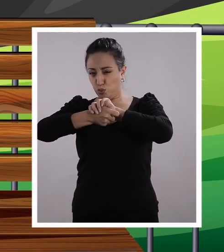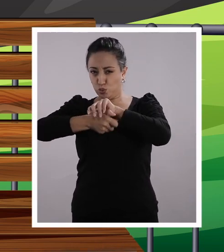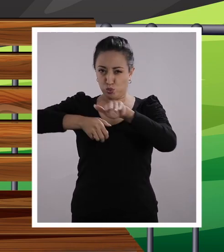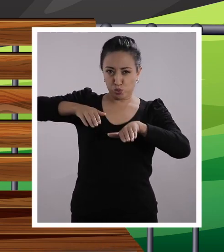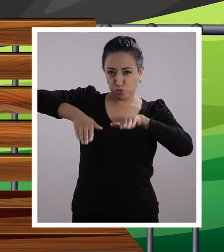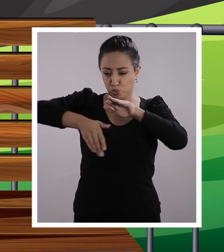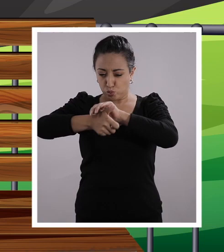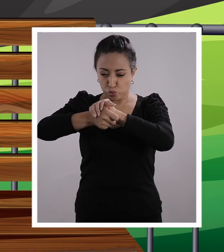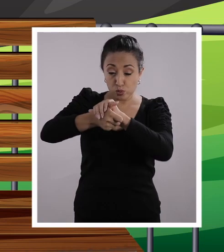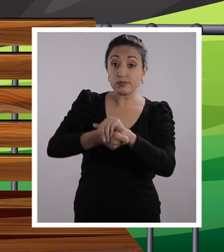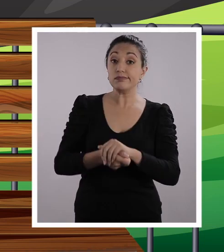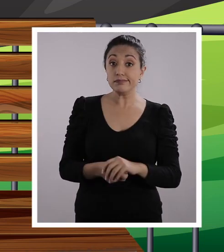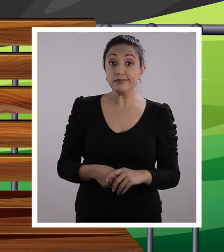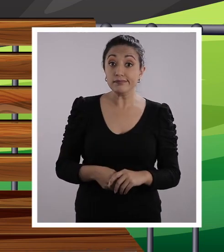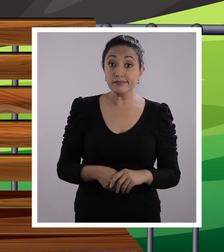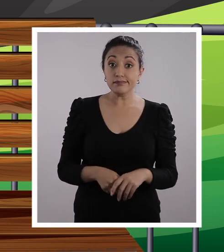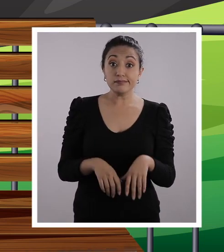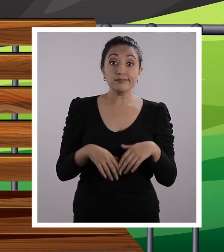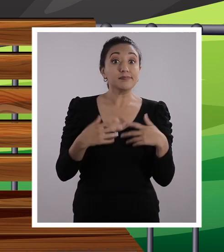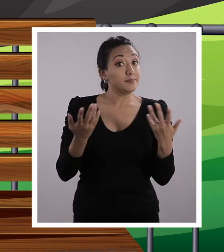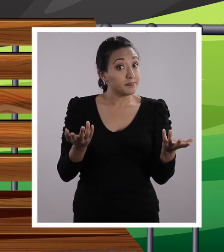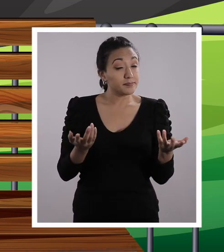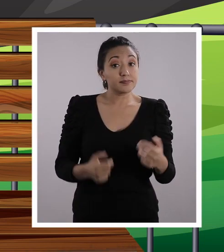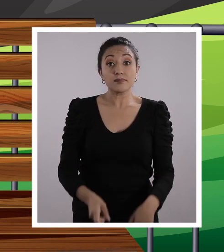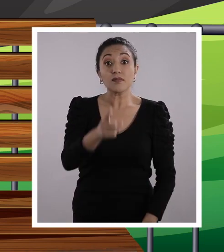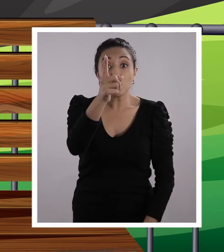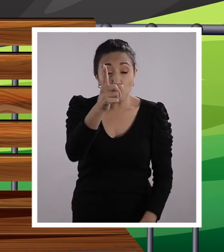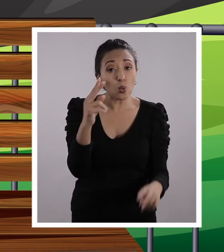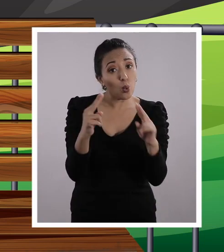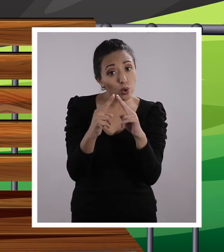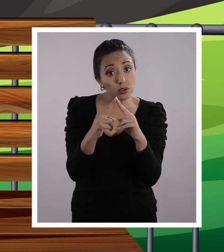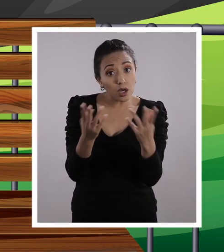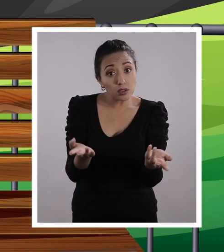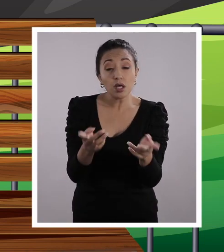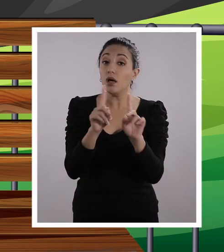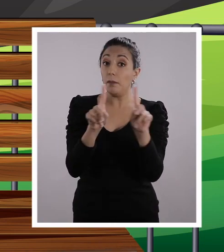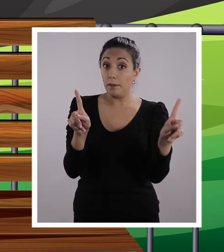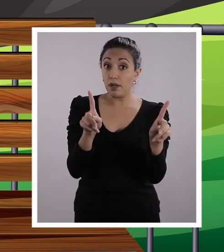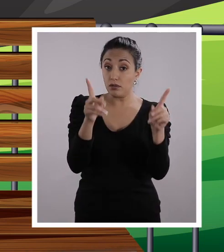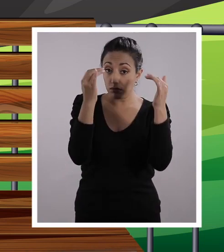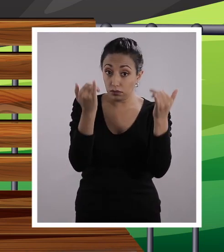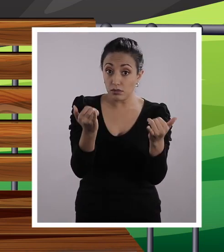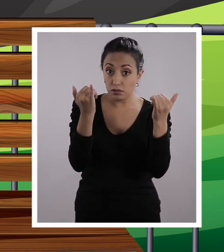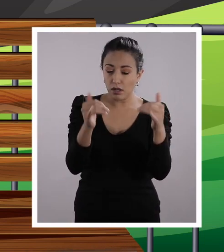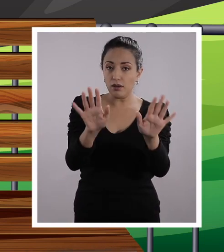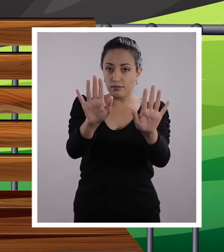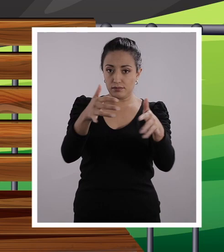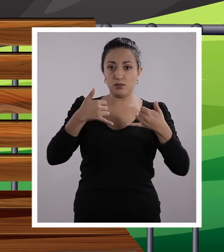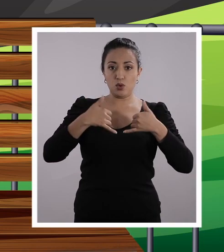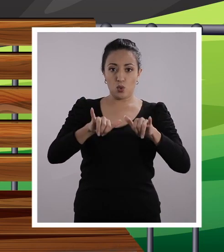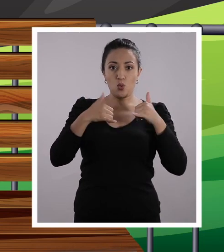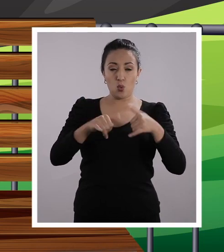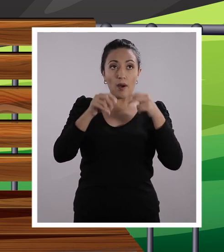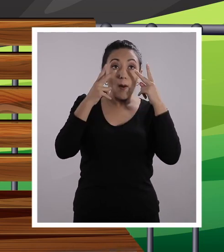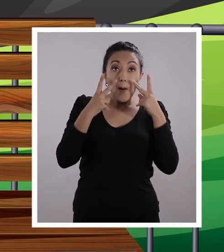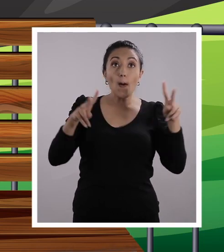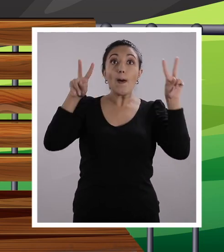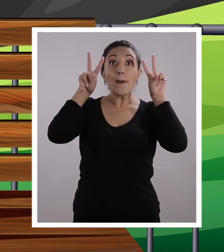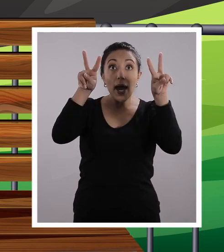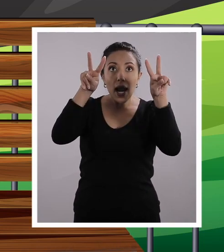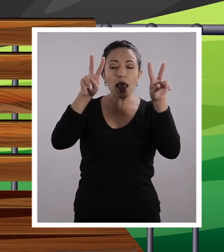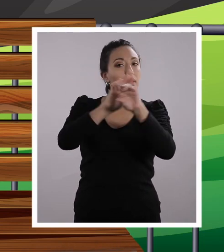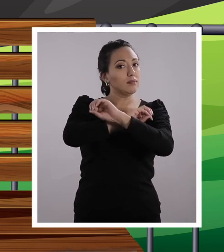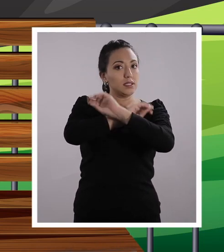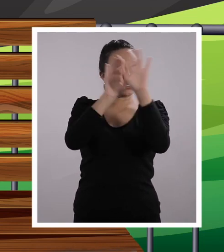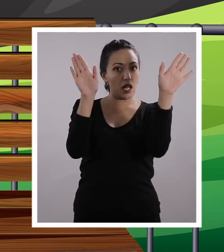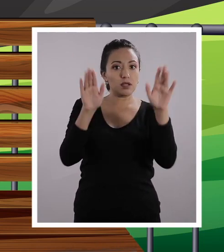las gigantes tortugas galápagos verdad y tú las conoces pero ahora te invito a que hagamos un juego para que las